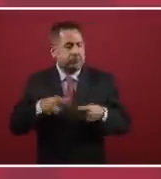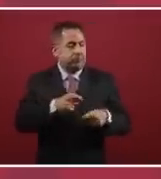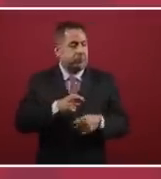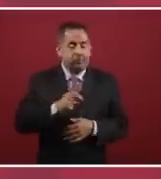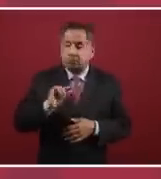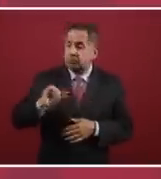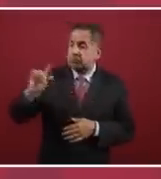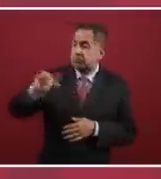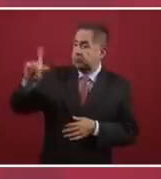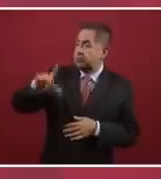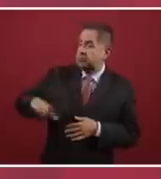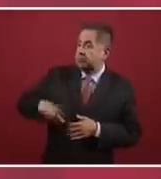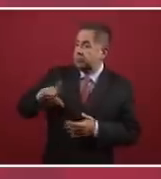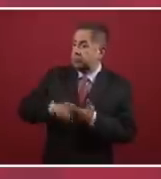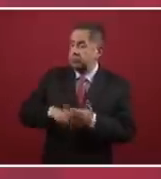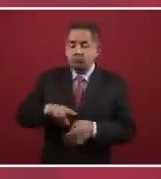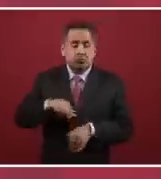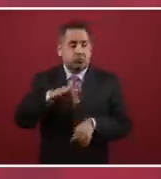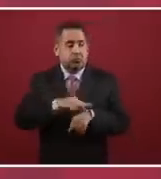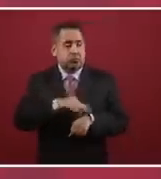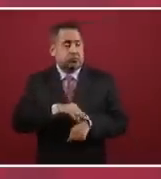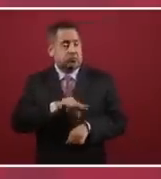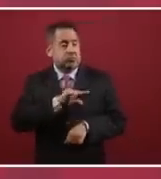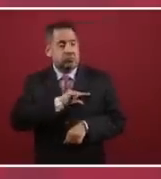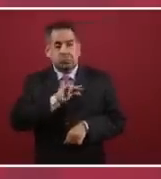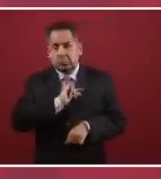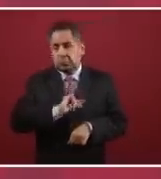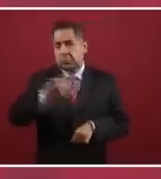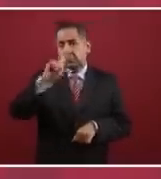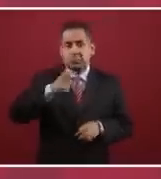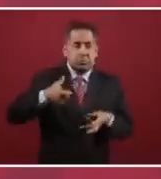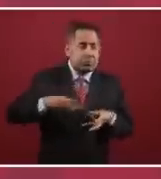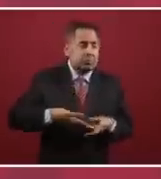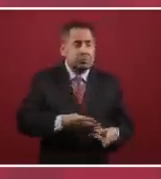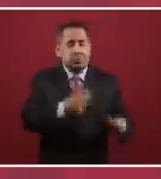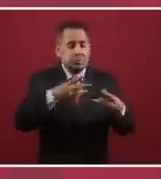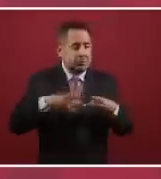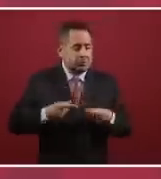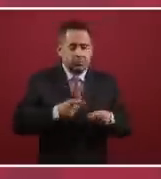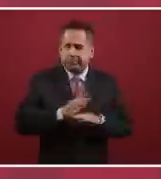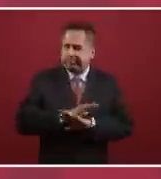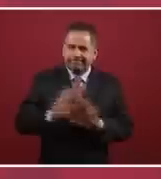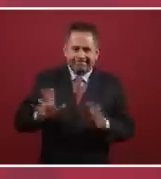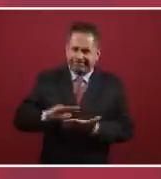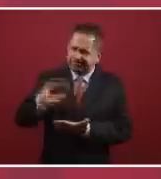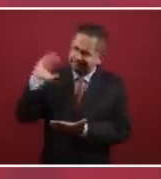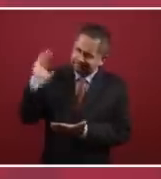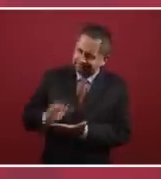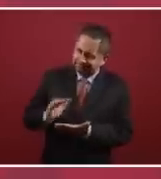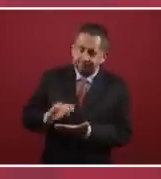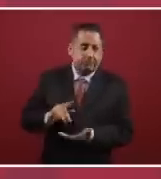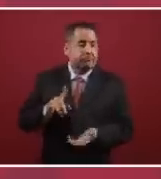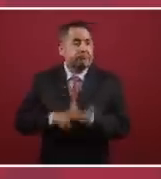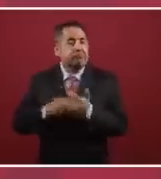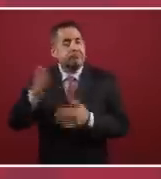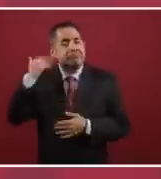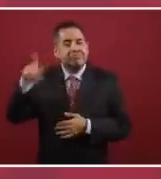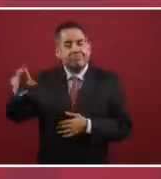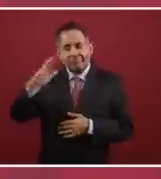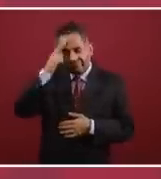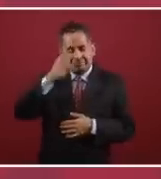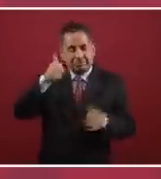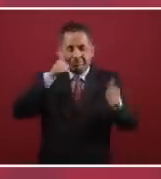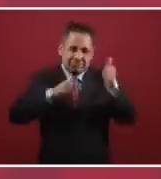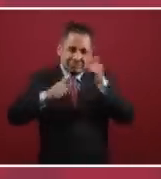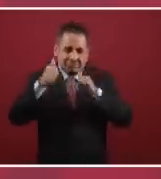privada para los altos funcionarios públicos, que se hacían hasta cirugías, se estiraban a